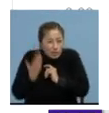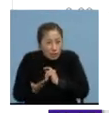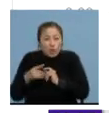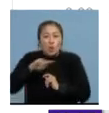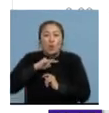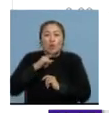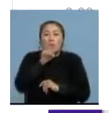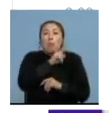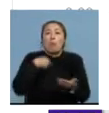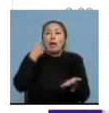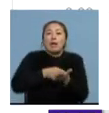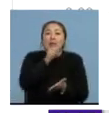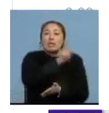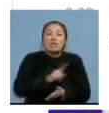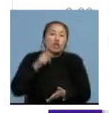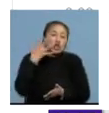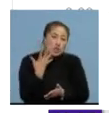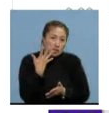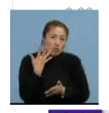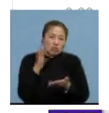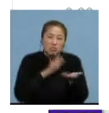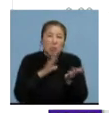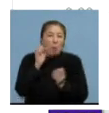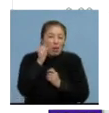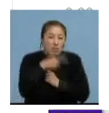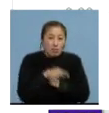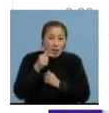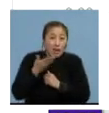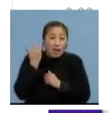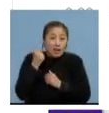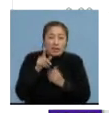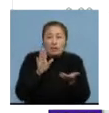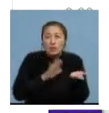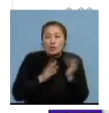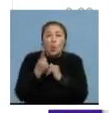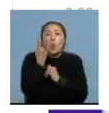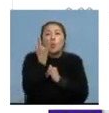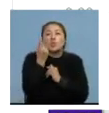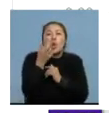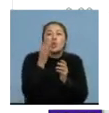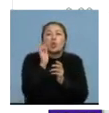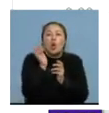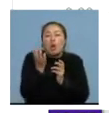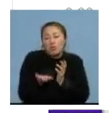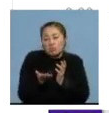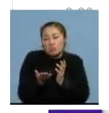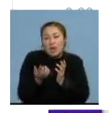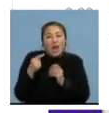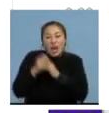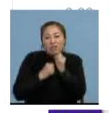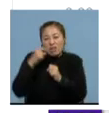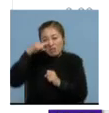jujuy pagaba 105 y kilo ahora 5 805 pesos que equivalían a un dólar de 13.45 a 7 dólares